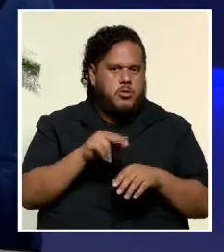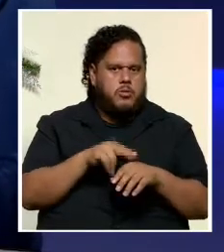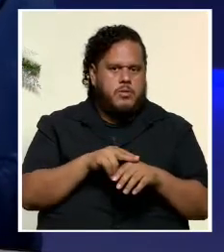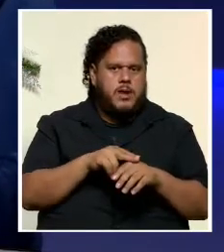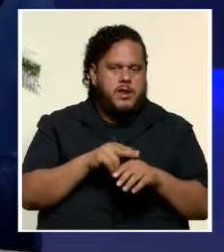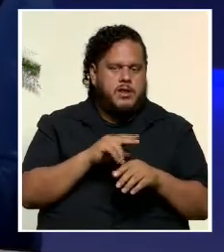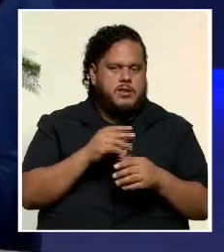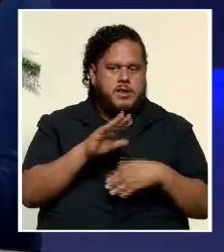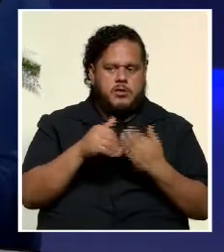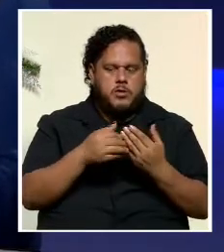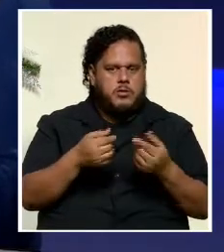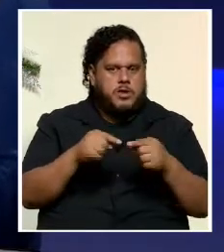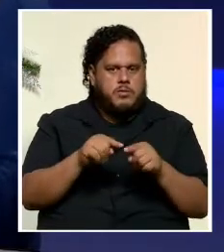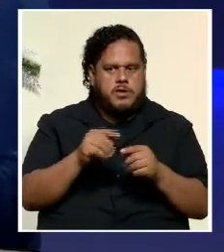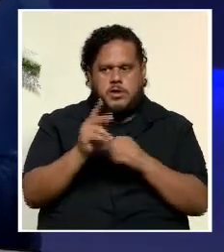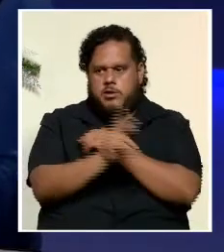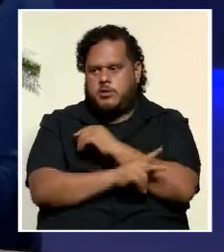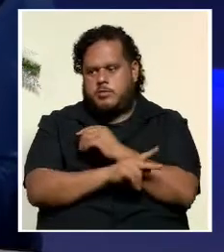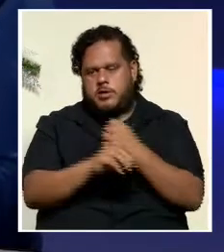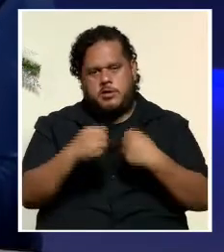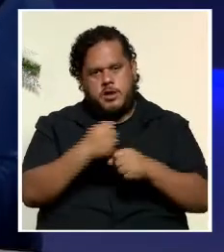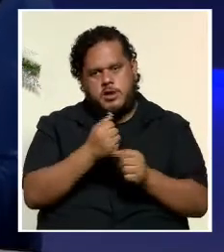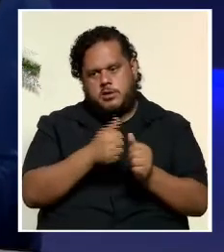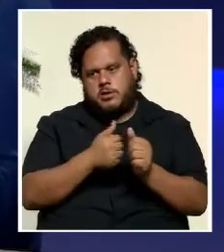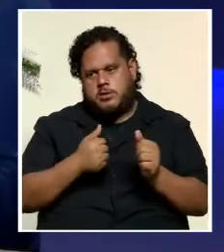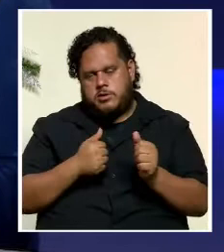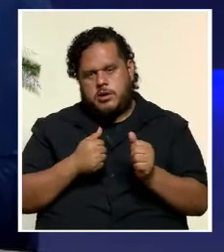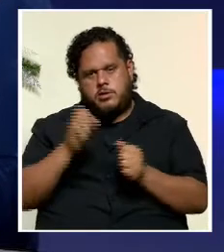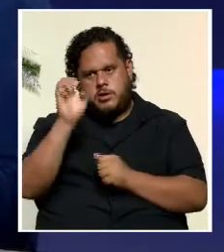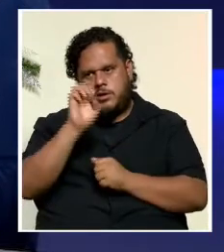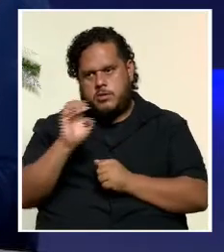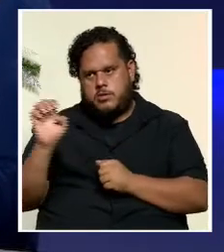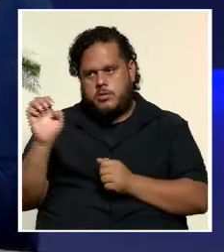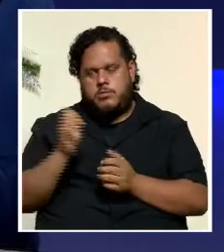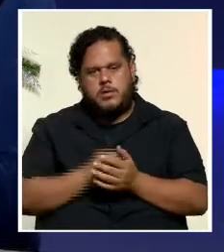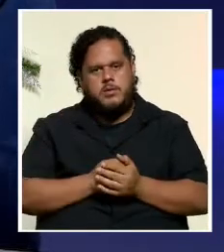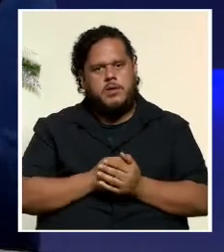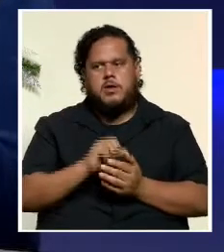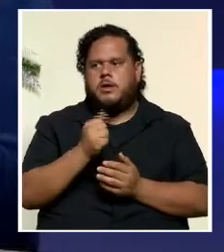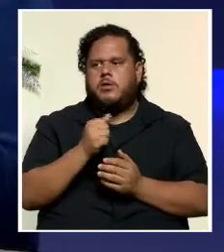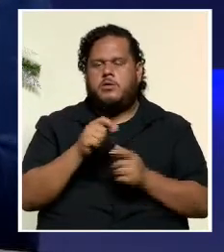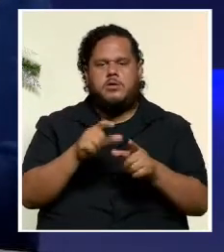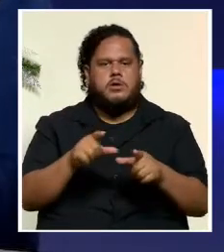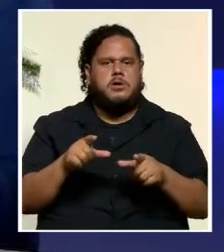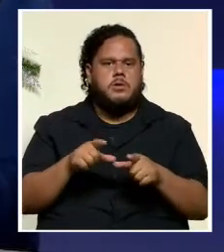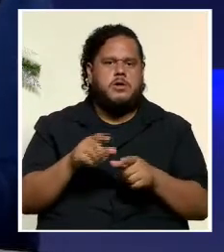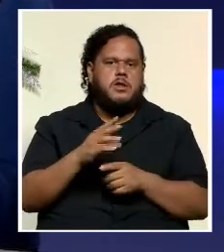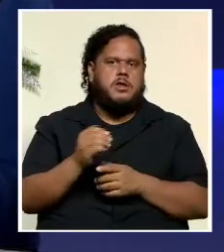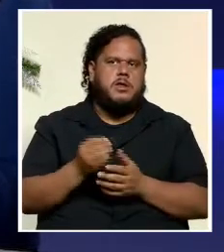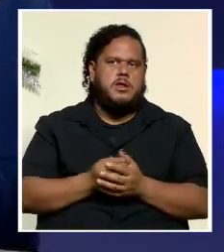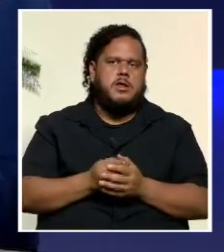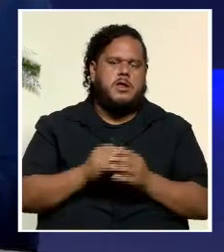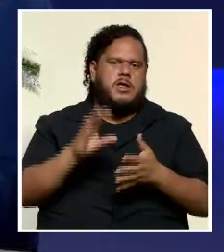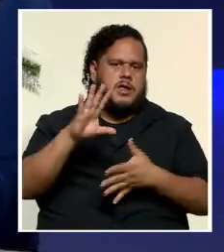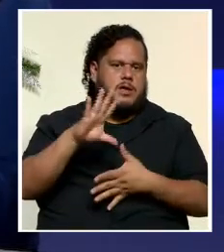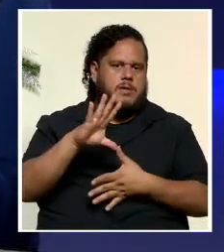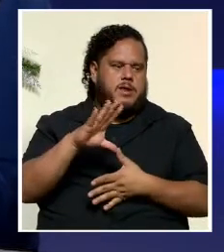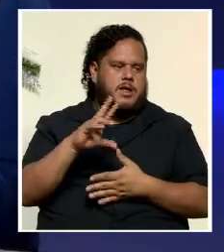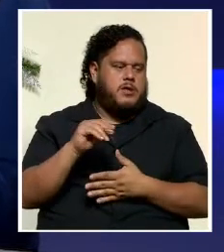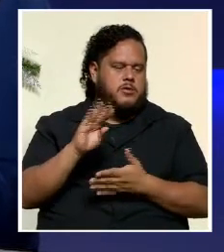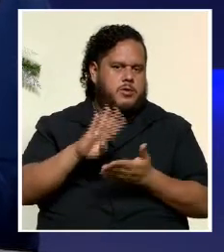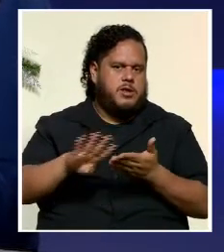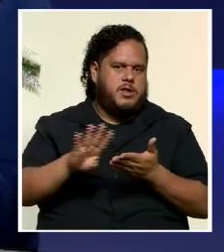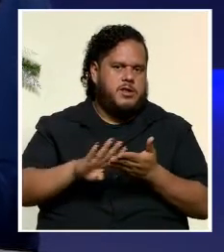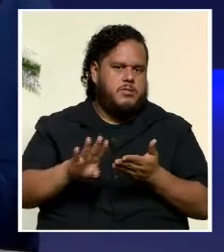pasando en los países que han hecho retrocesos, en Europa, en otras regiones y en América no es la